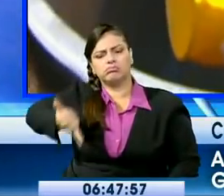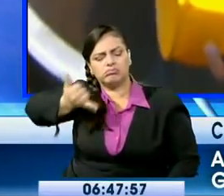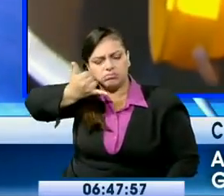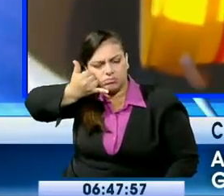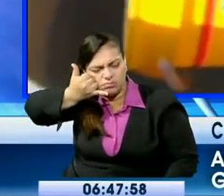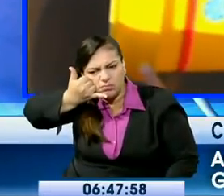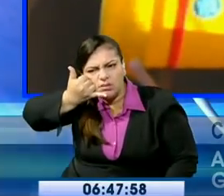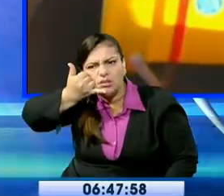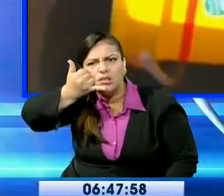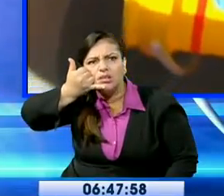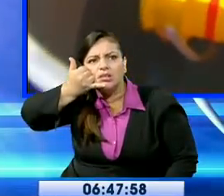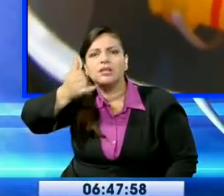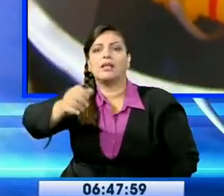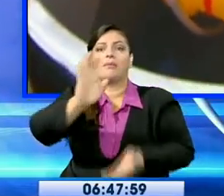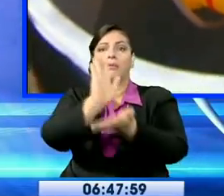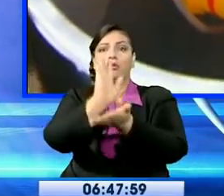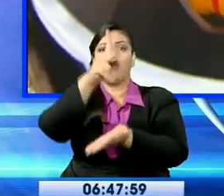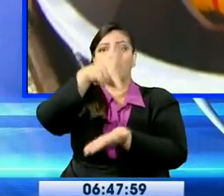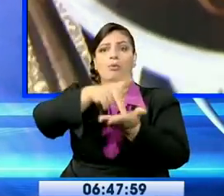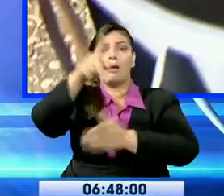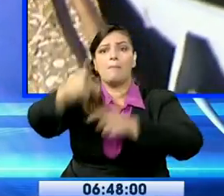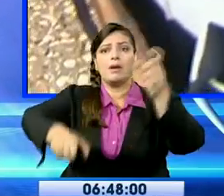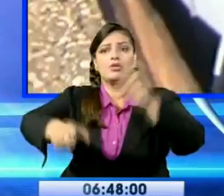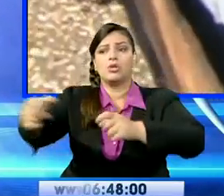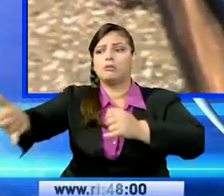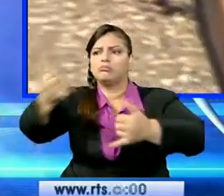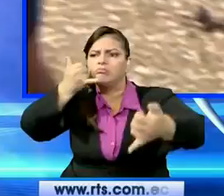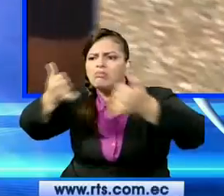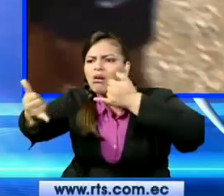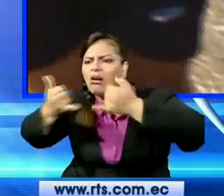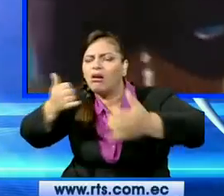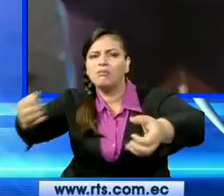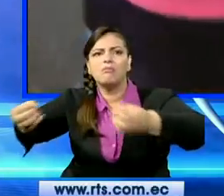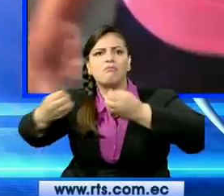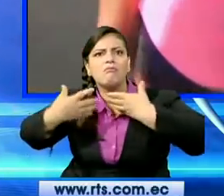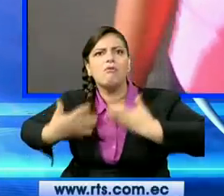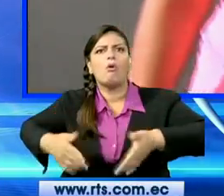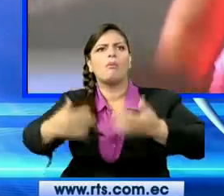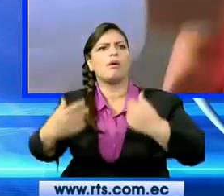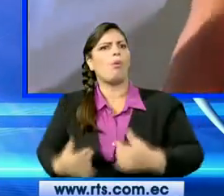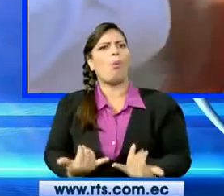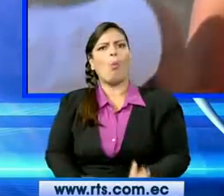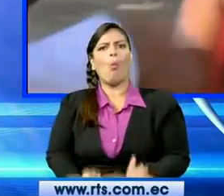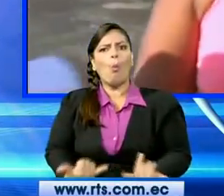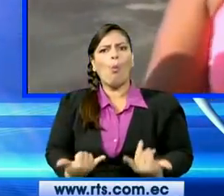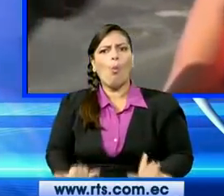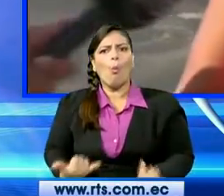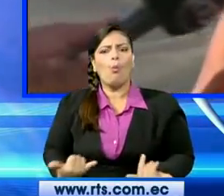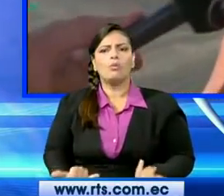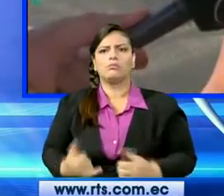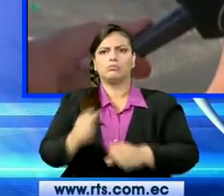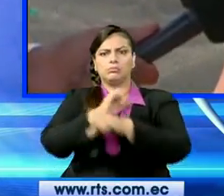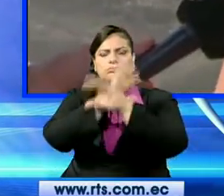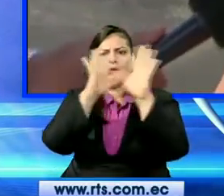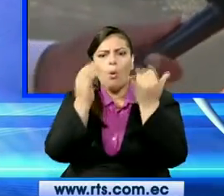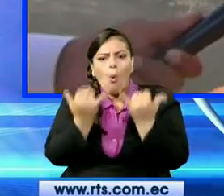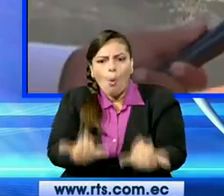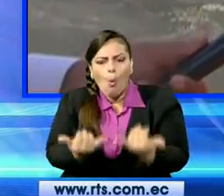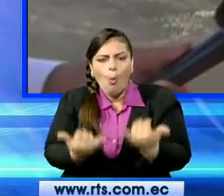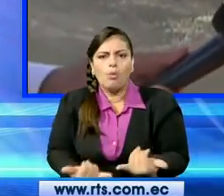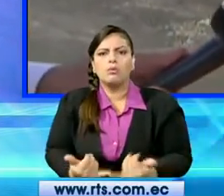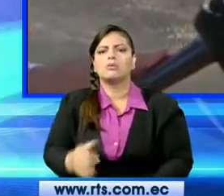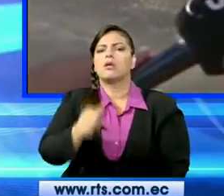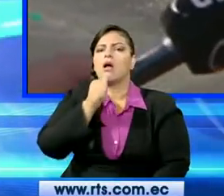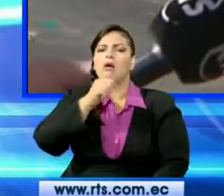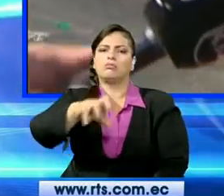que esta mañana han amanecido sin agua pese a que el servicio ya se había restablecido. Tenemos que en todo